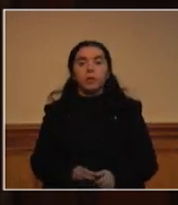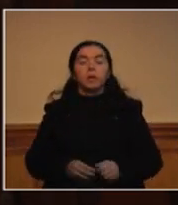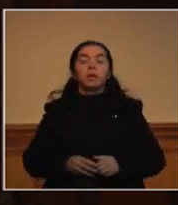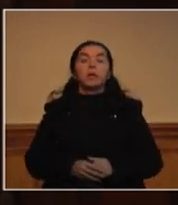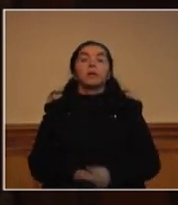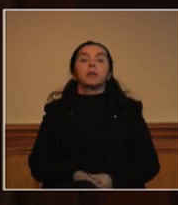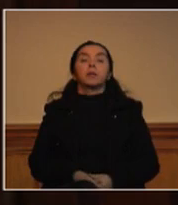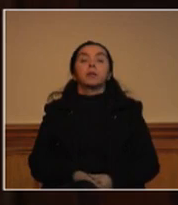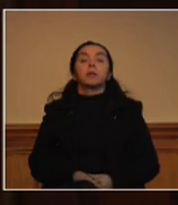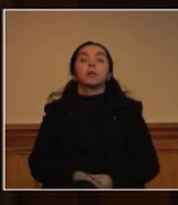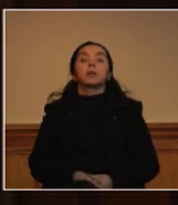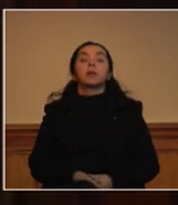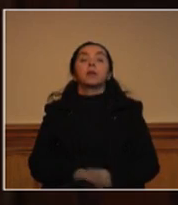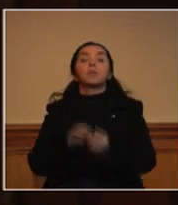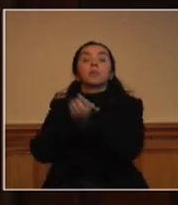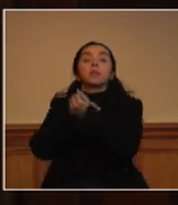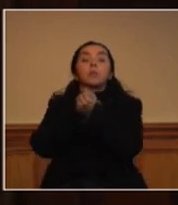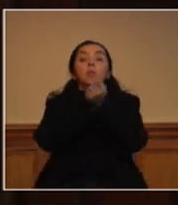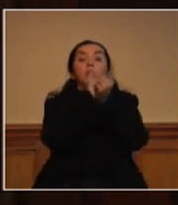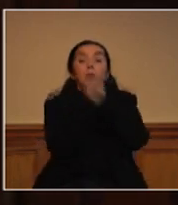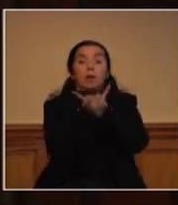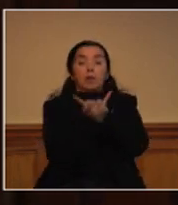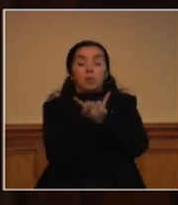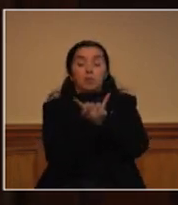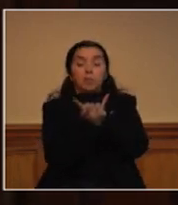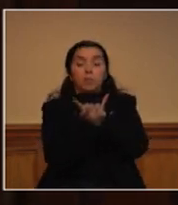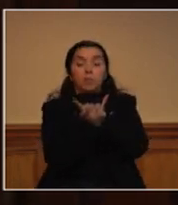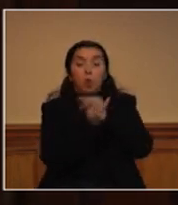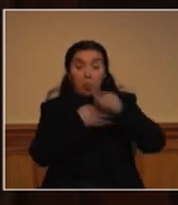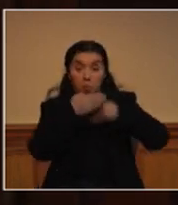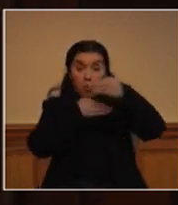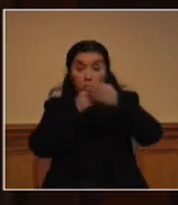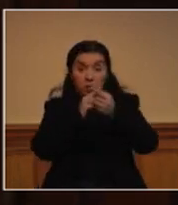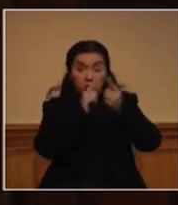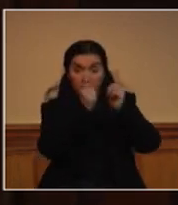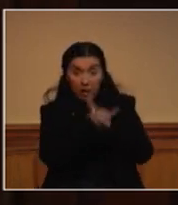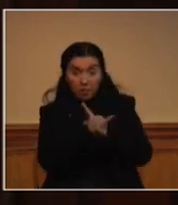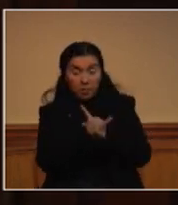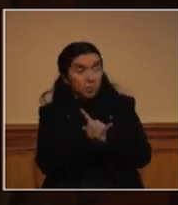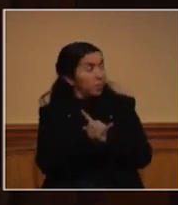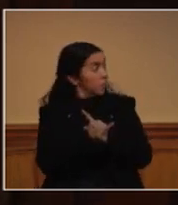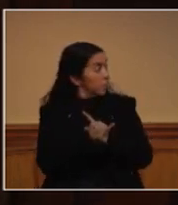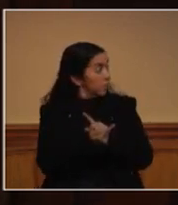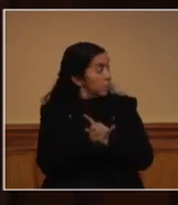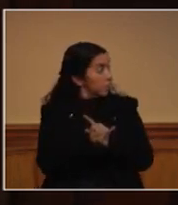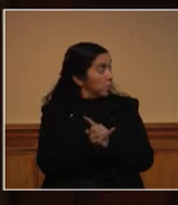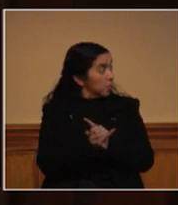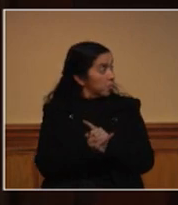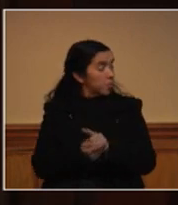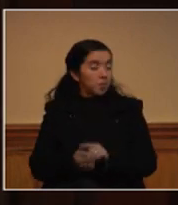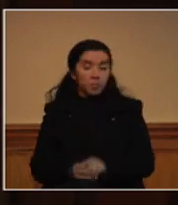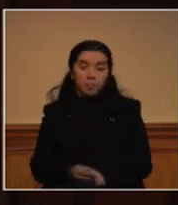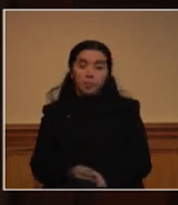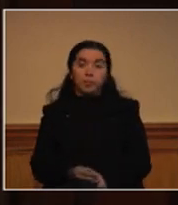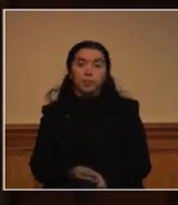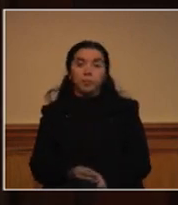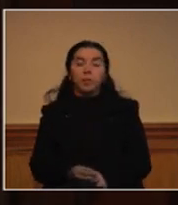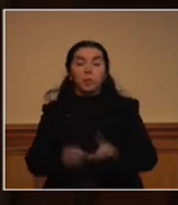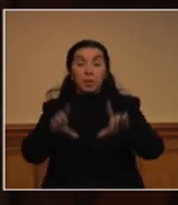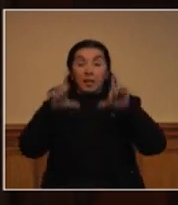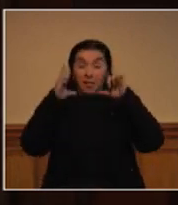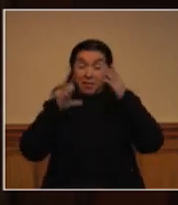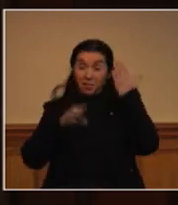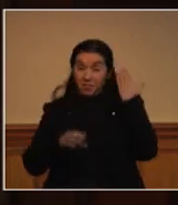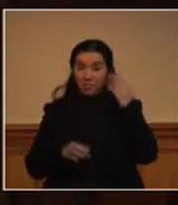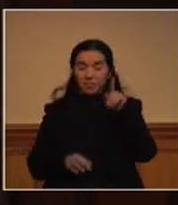actualmente es el proceso inverso. No se ve bien tampoco la imagen, que es la pirámide inversa, como la hemos visto en la imagen